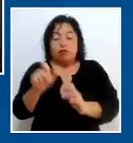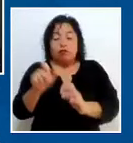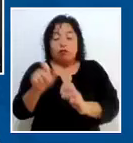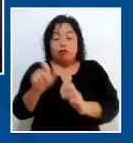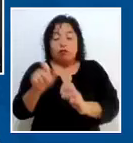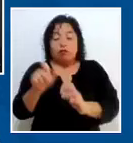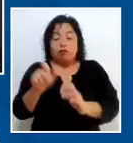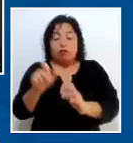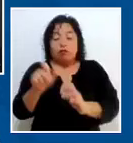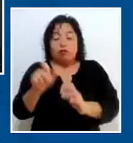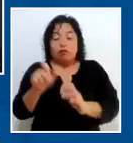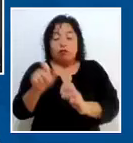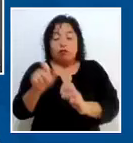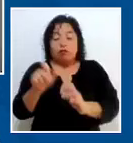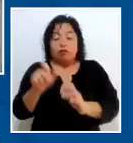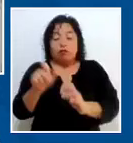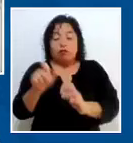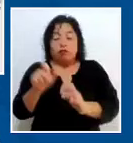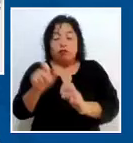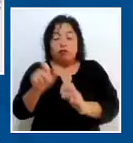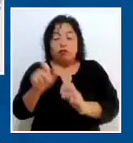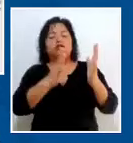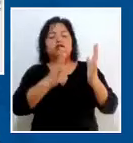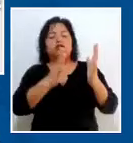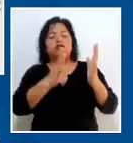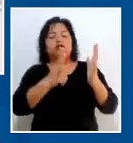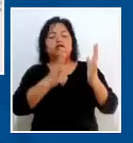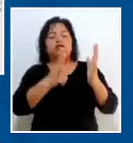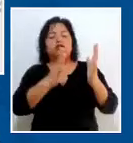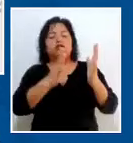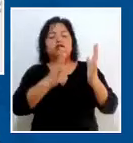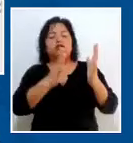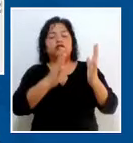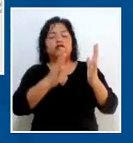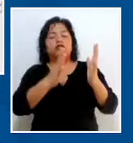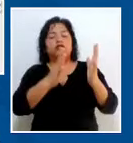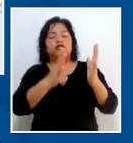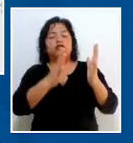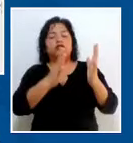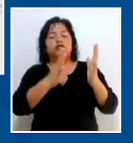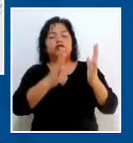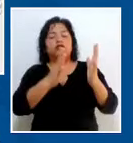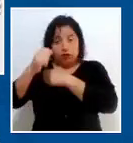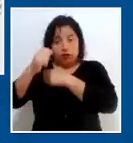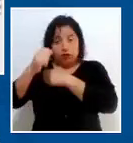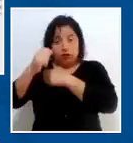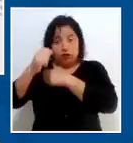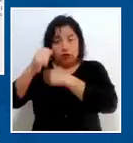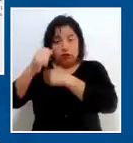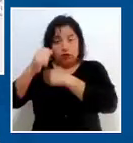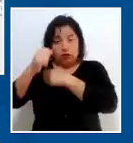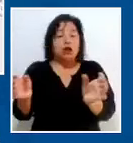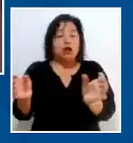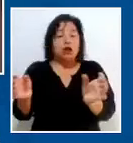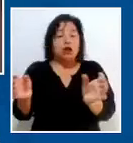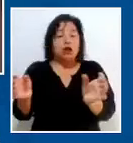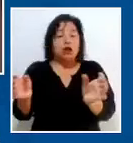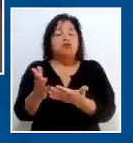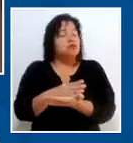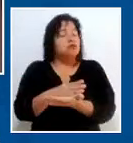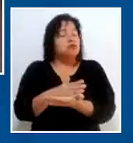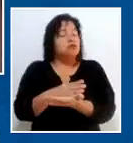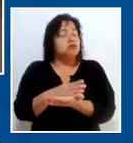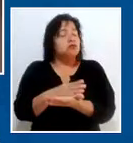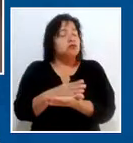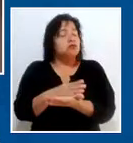se especifica finalmente cuántos procedimientos se han iniciado. De los últimos años vemos que efectivamente pues no es muy